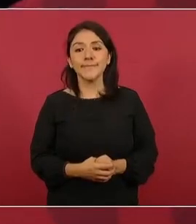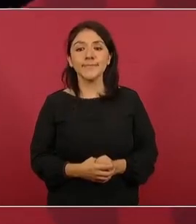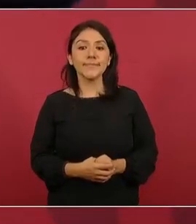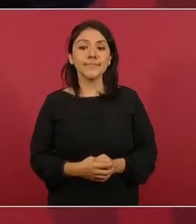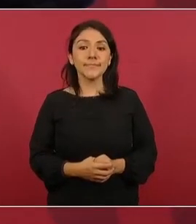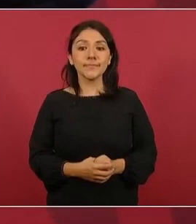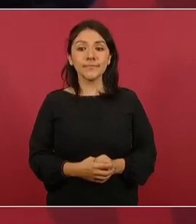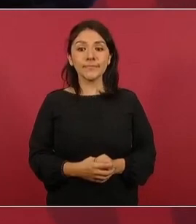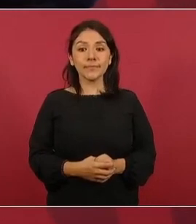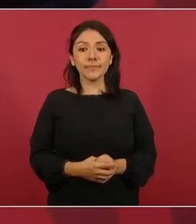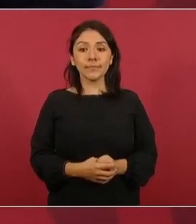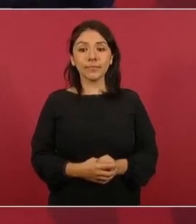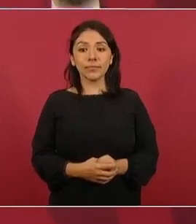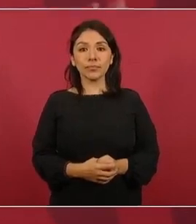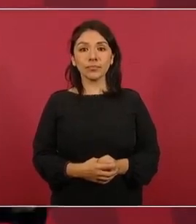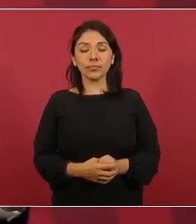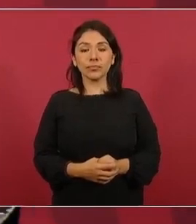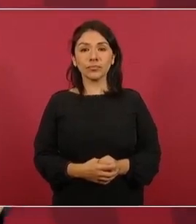aunque